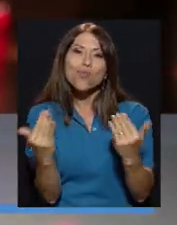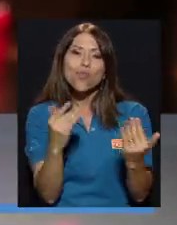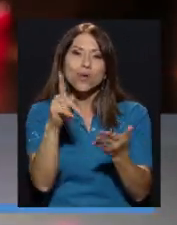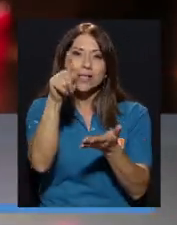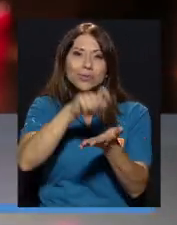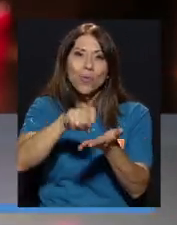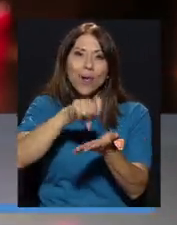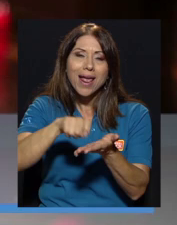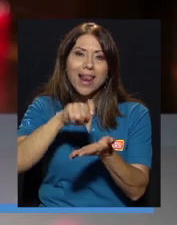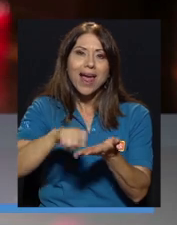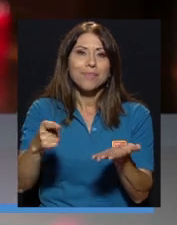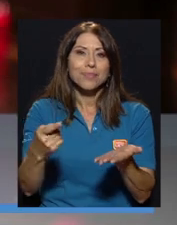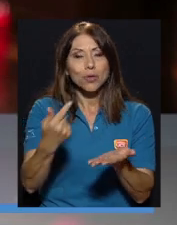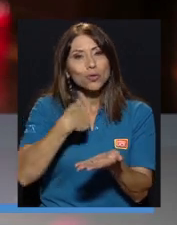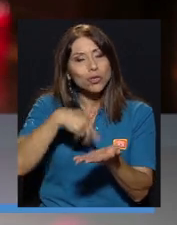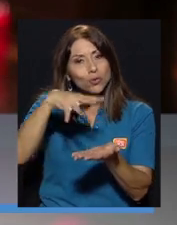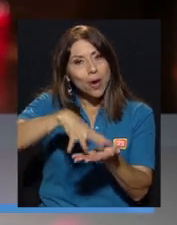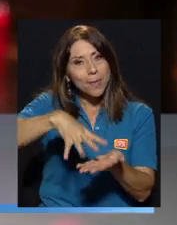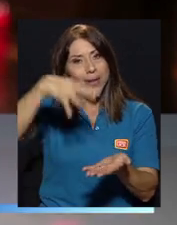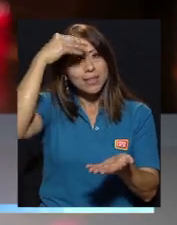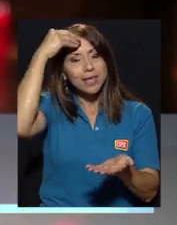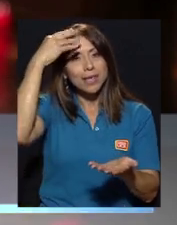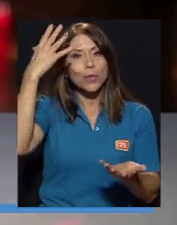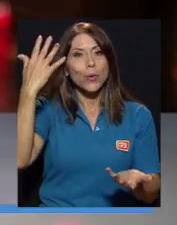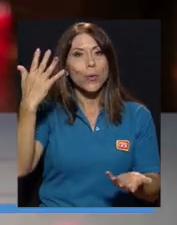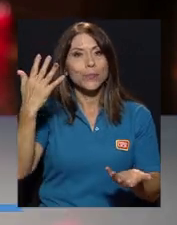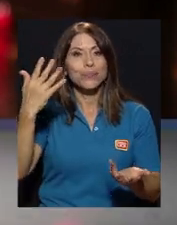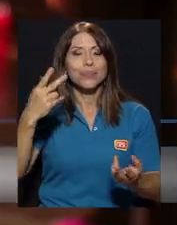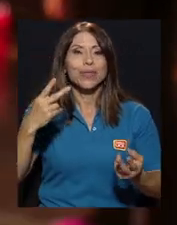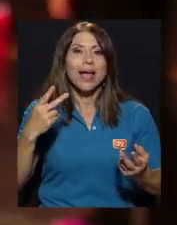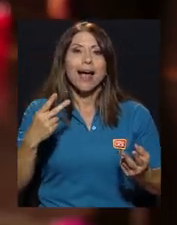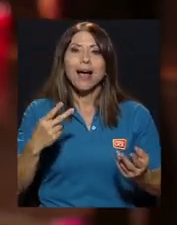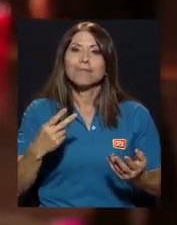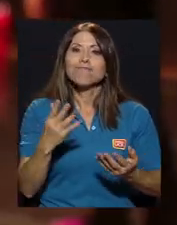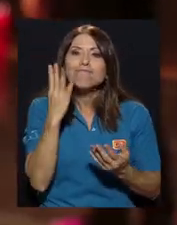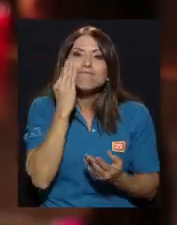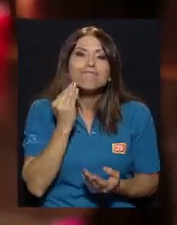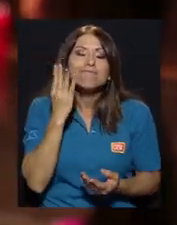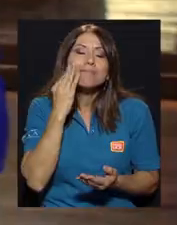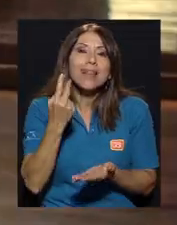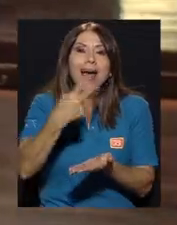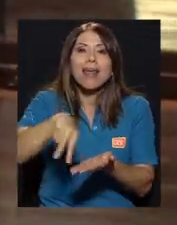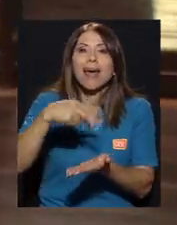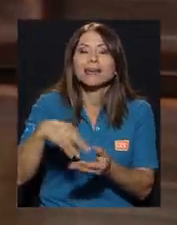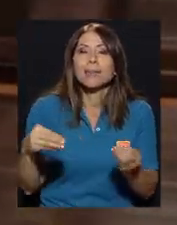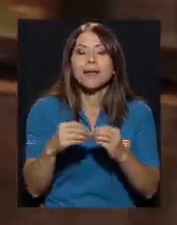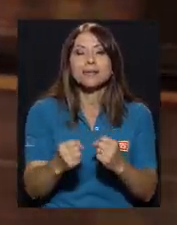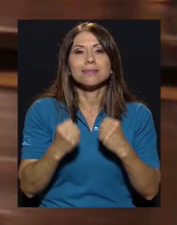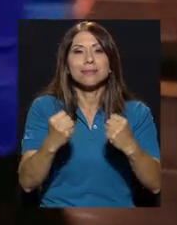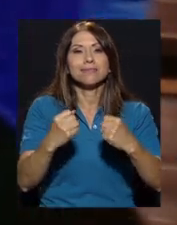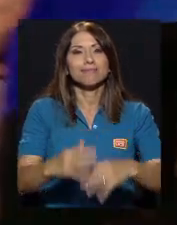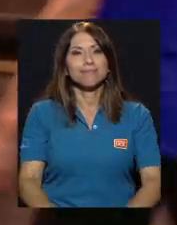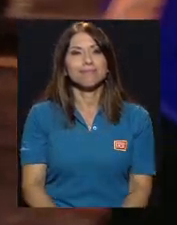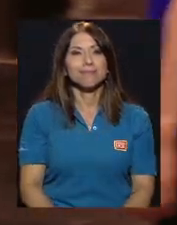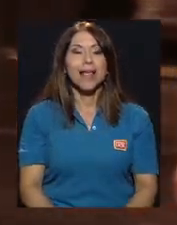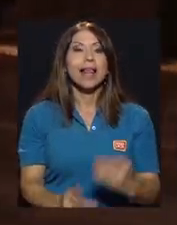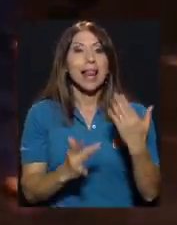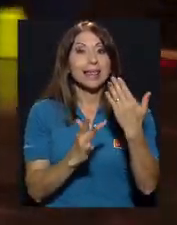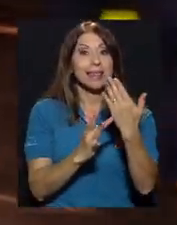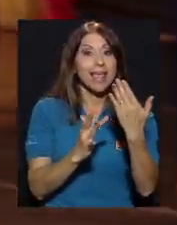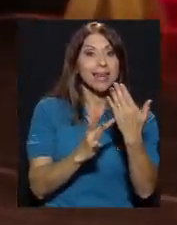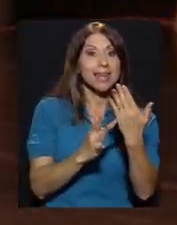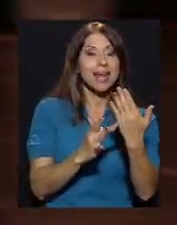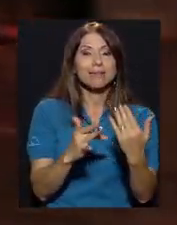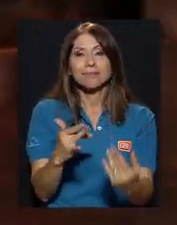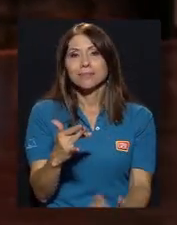yo y aprendido a vivir la danza más intensamente la técnica